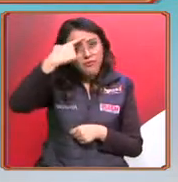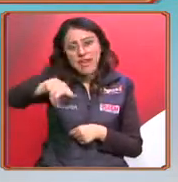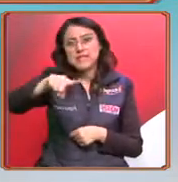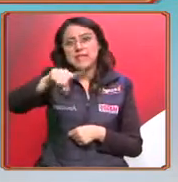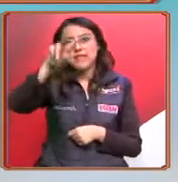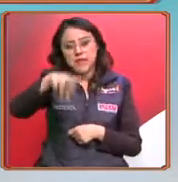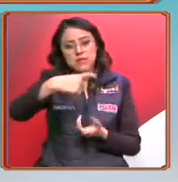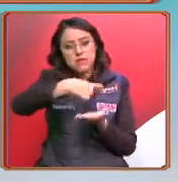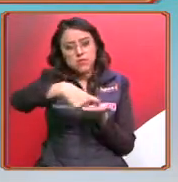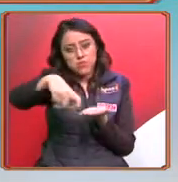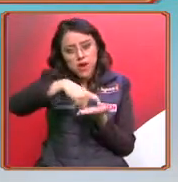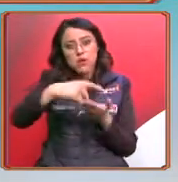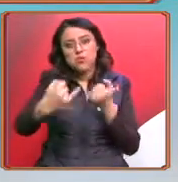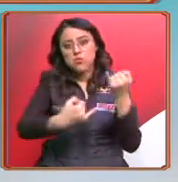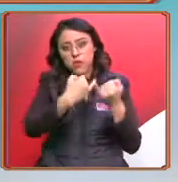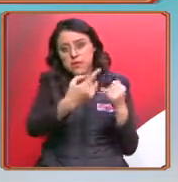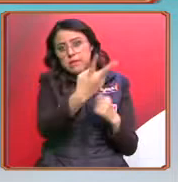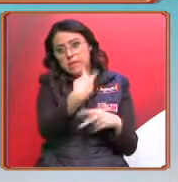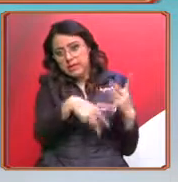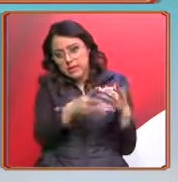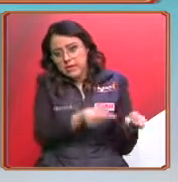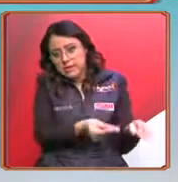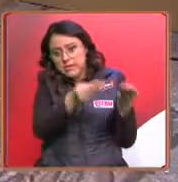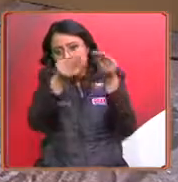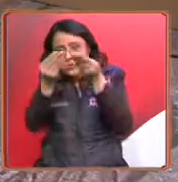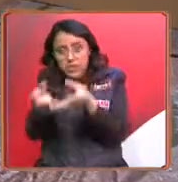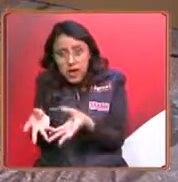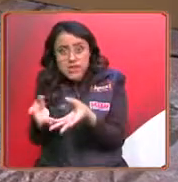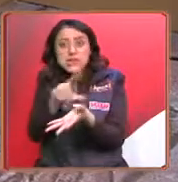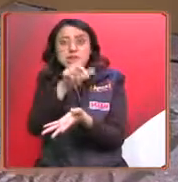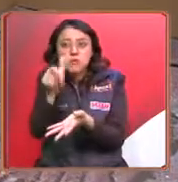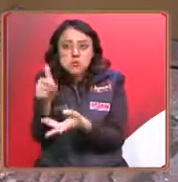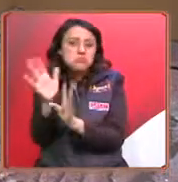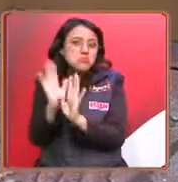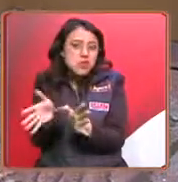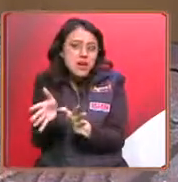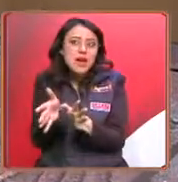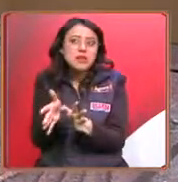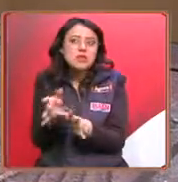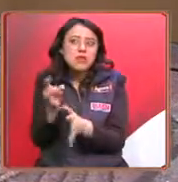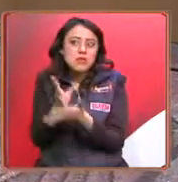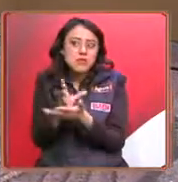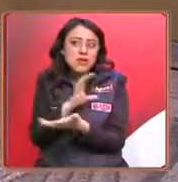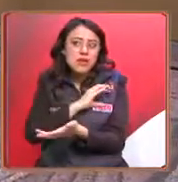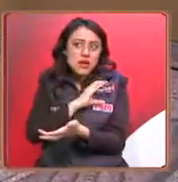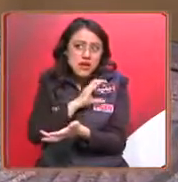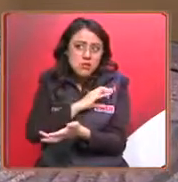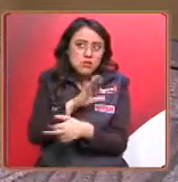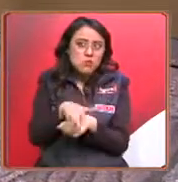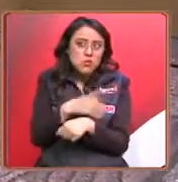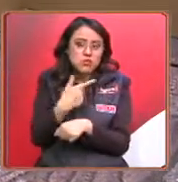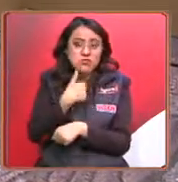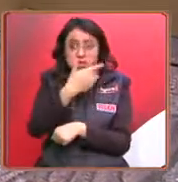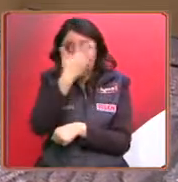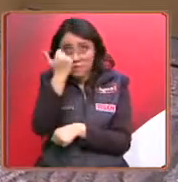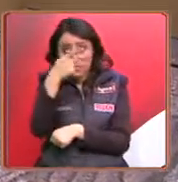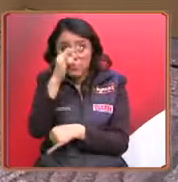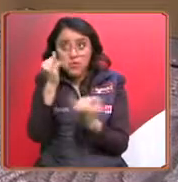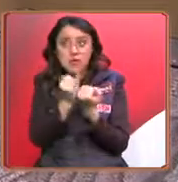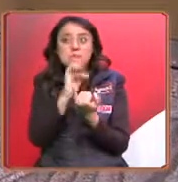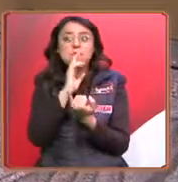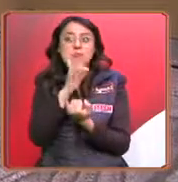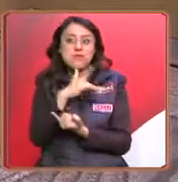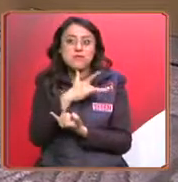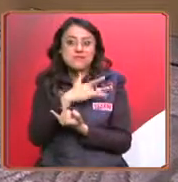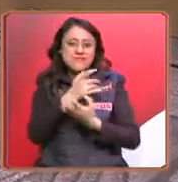vas, compras un juguete, vienes para acá, lo entregas, y aparte de todo, que esto debería ya nada más ser de cariño, claro. Porque no sé si ustedes saben, pero los mejores